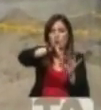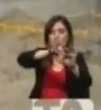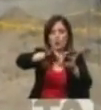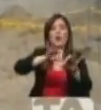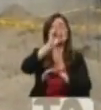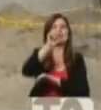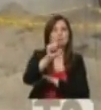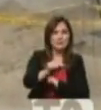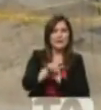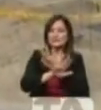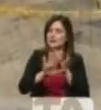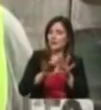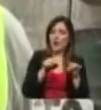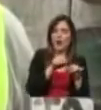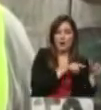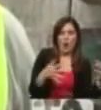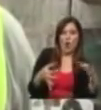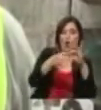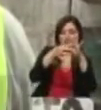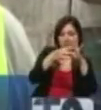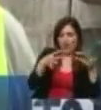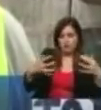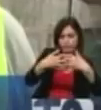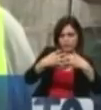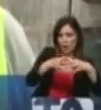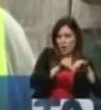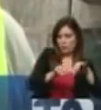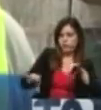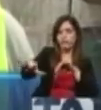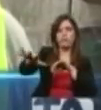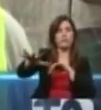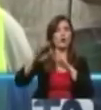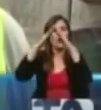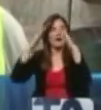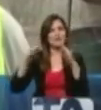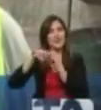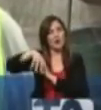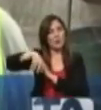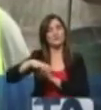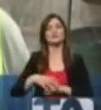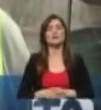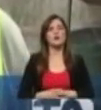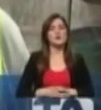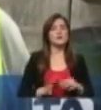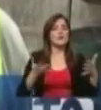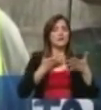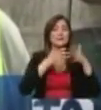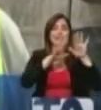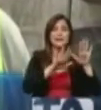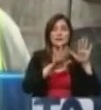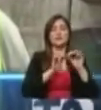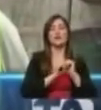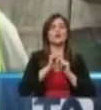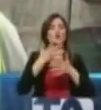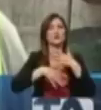las 8.000 acometidas contractuales. Tenemos que construir 13 tanques nuevos, de los cuales están en ejecución 10. Y de estos 5 están terminados